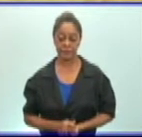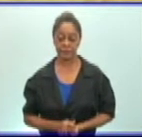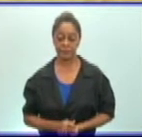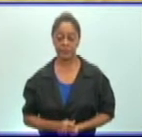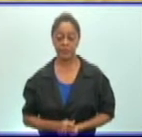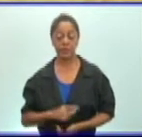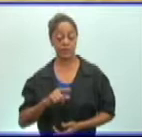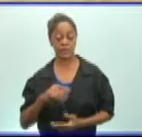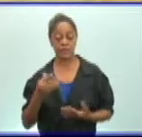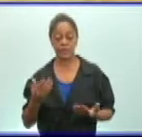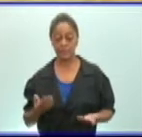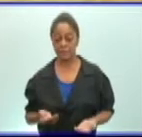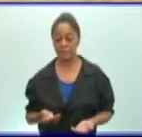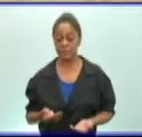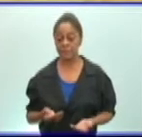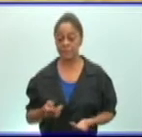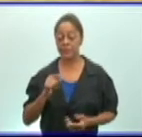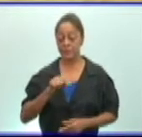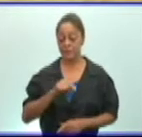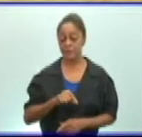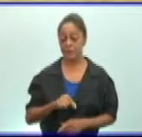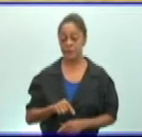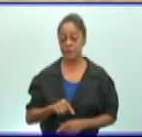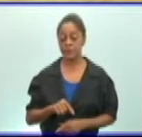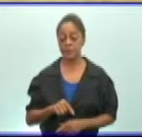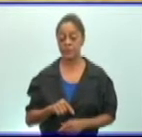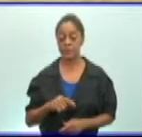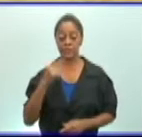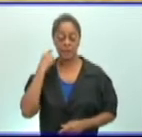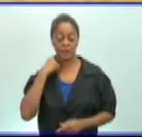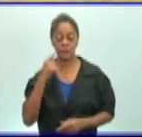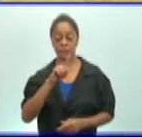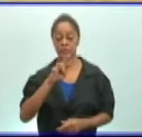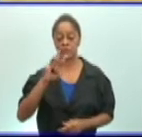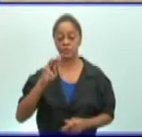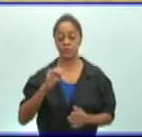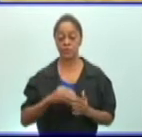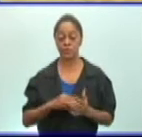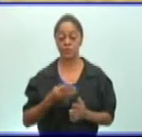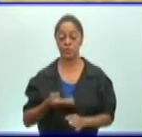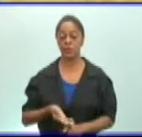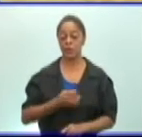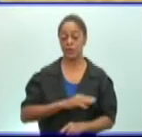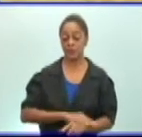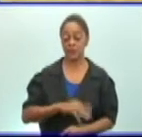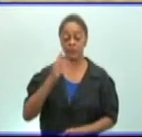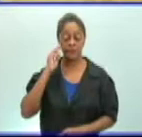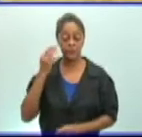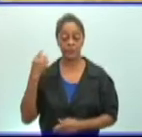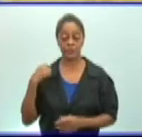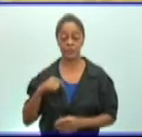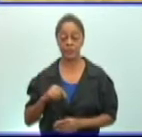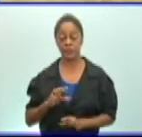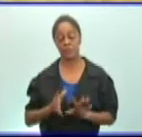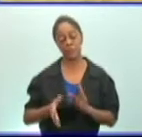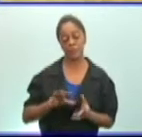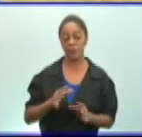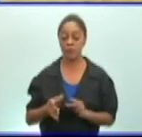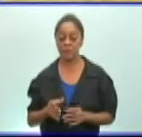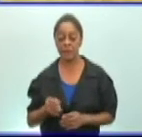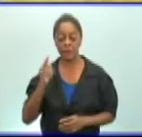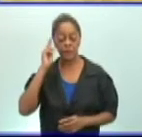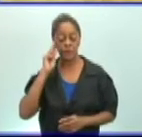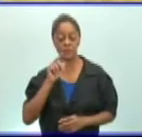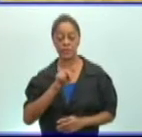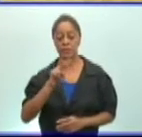Sin embargo, a partir del año 1200 antes de nuestra era, recuerden que me estoy refiriendo aproximadamente al siglo